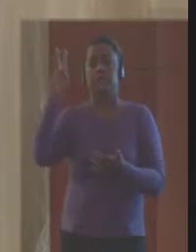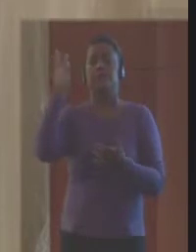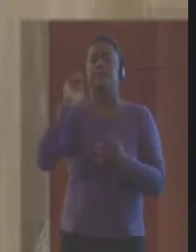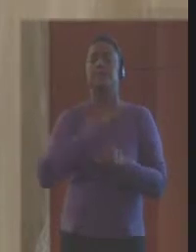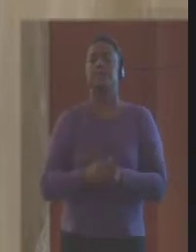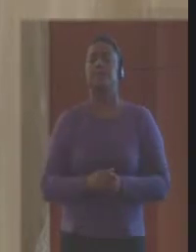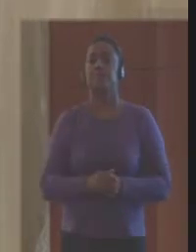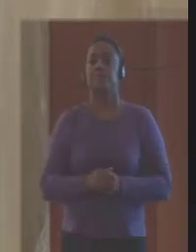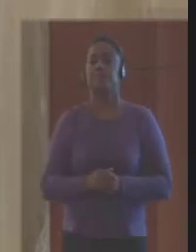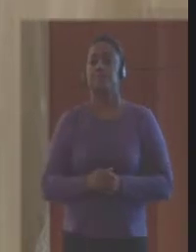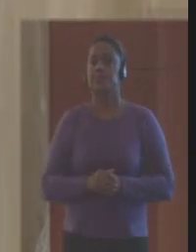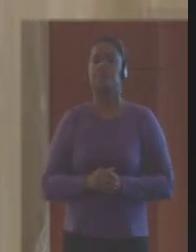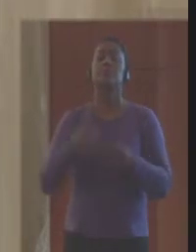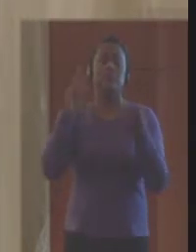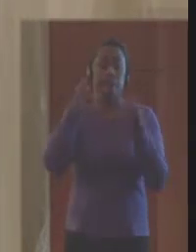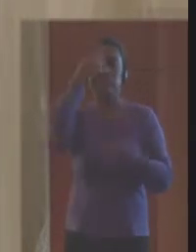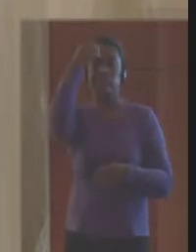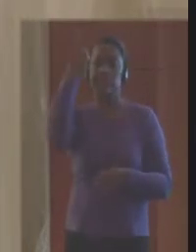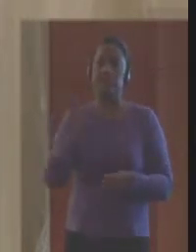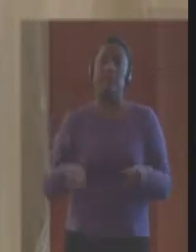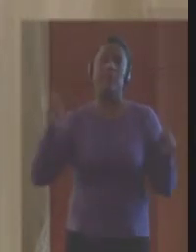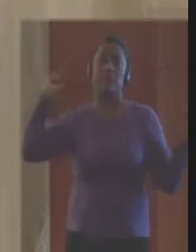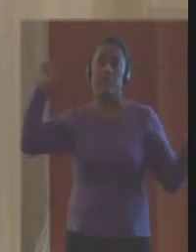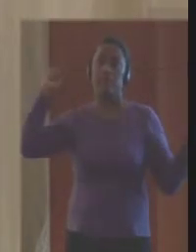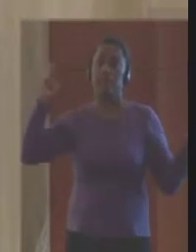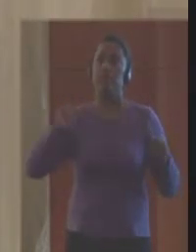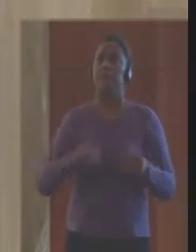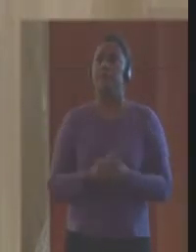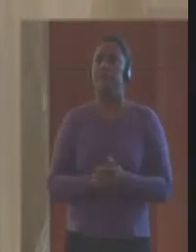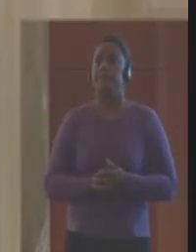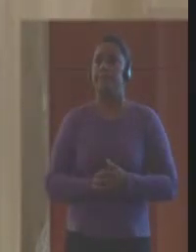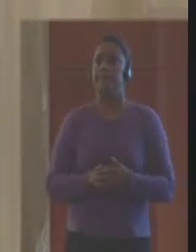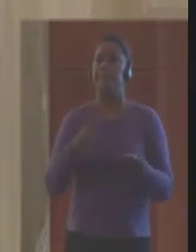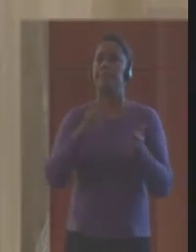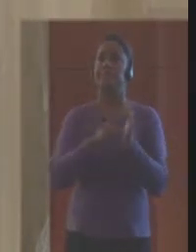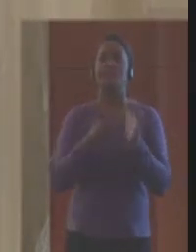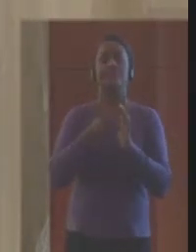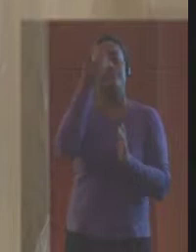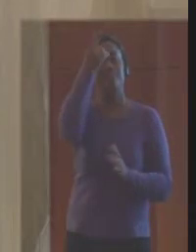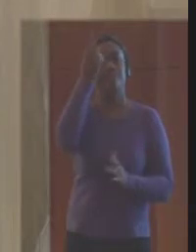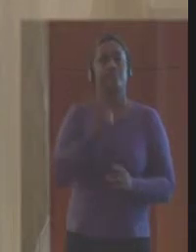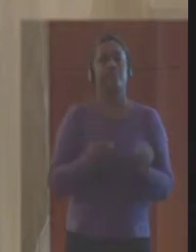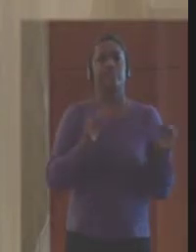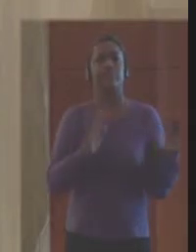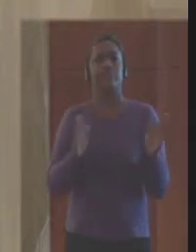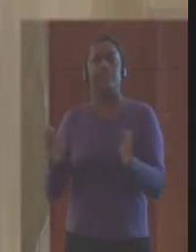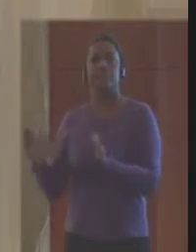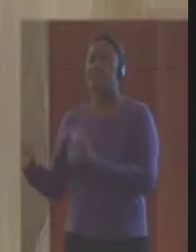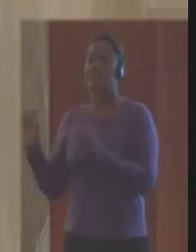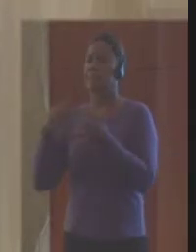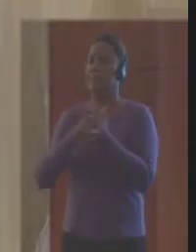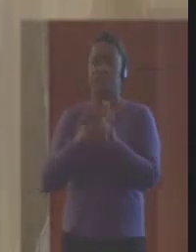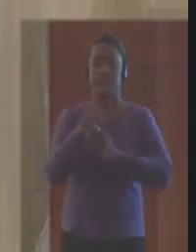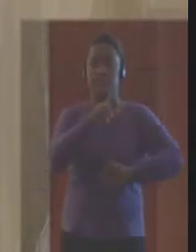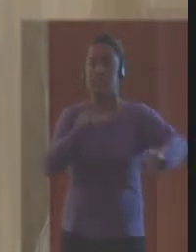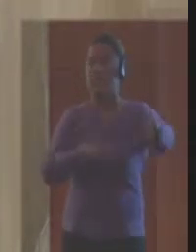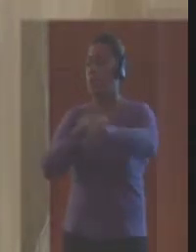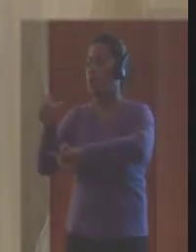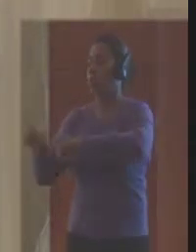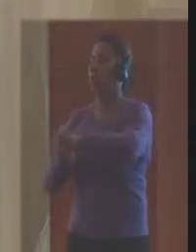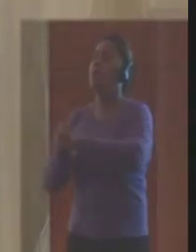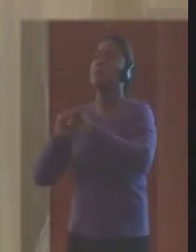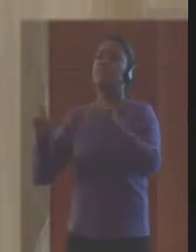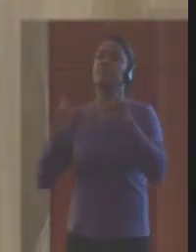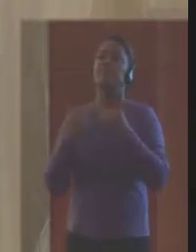habitante. Son decisiones de política. Definir intervención en las zonas ya construidas, las zonas de